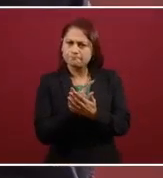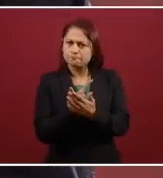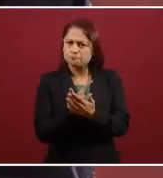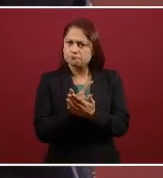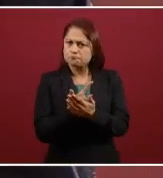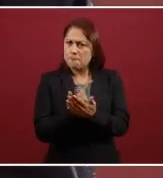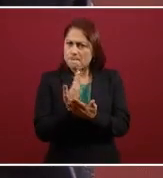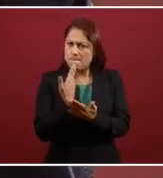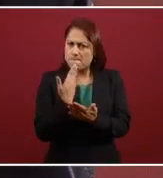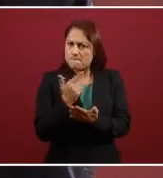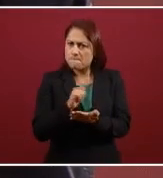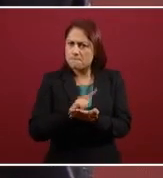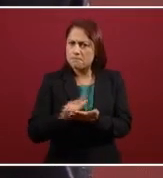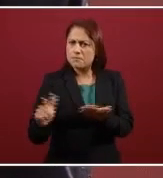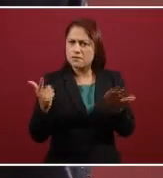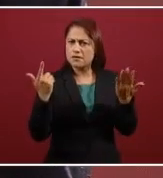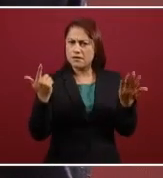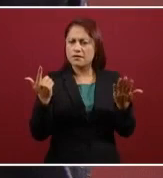buena recaudación,